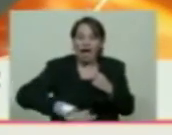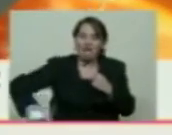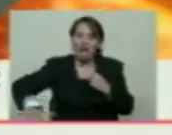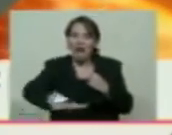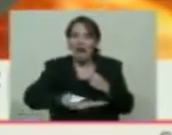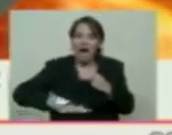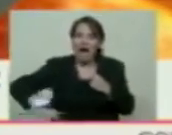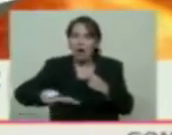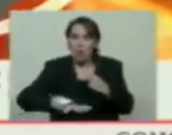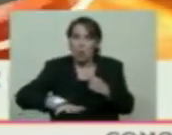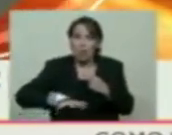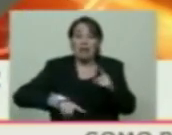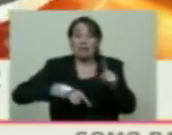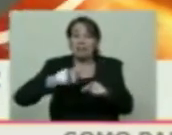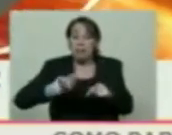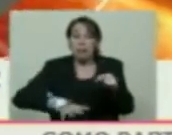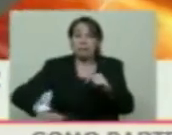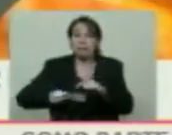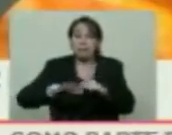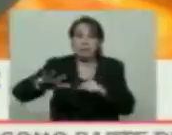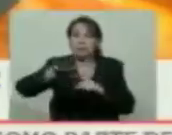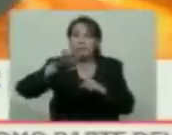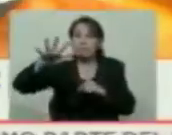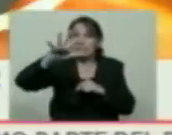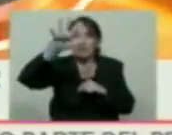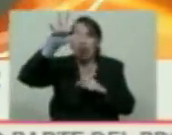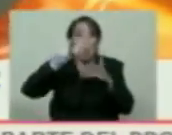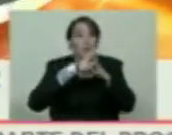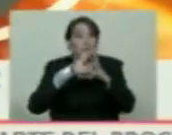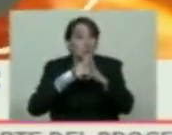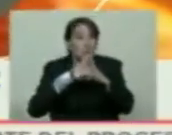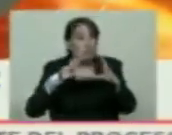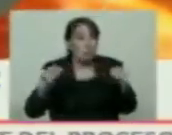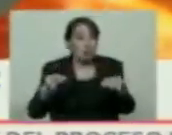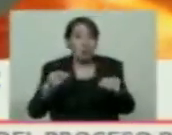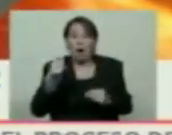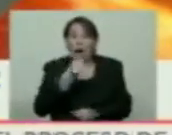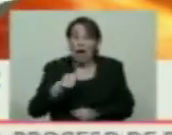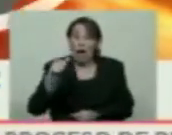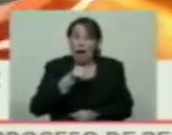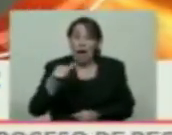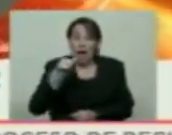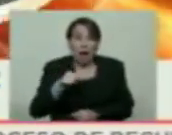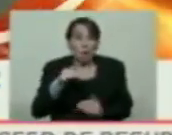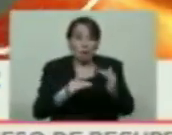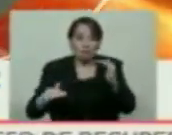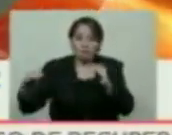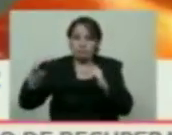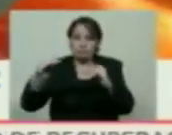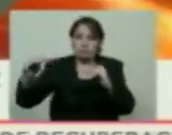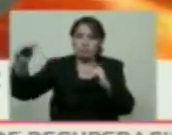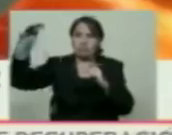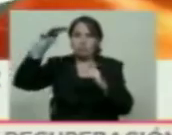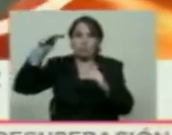del territorio, para ir entonces avanzando en la conducción del agua hacia las zonas medias y altas. Es así como